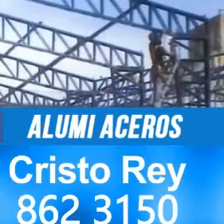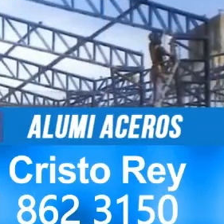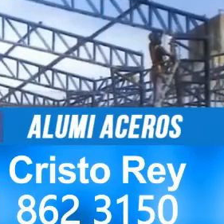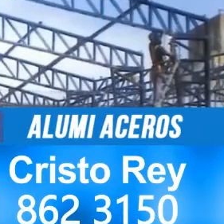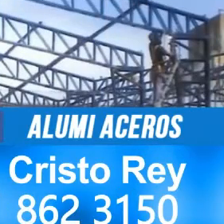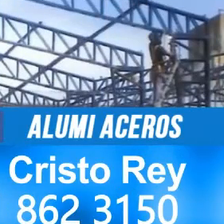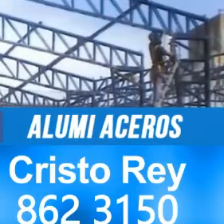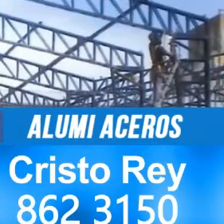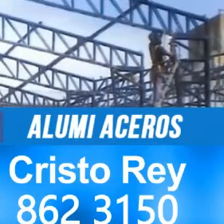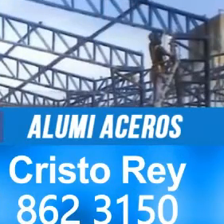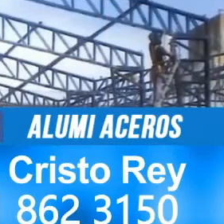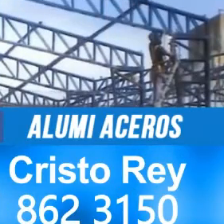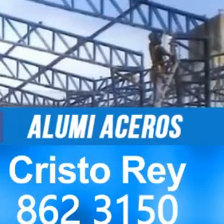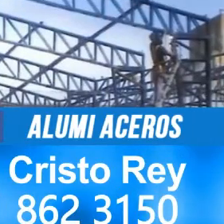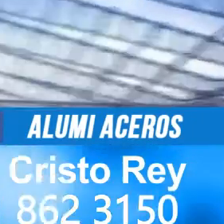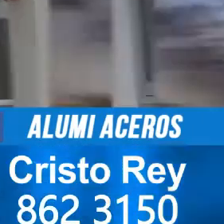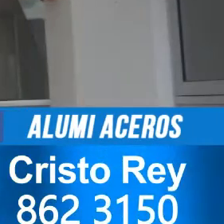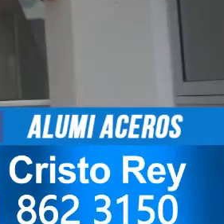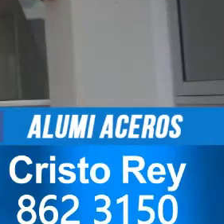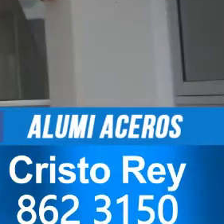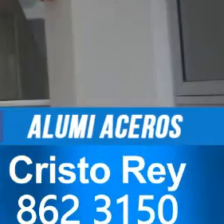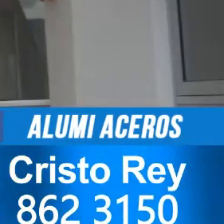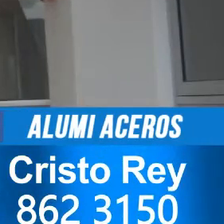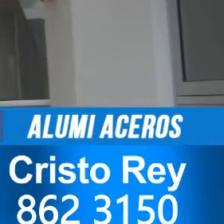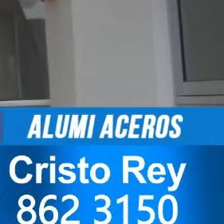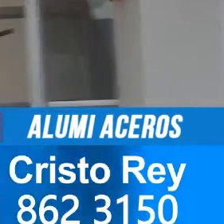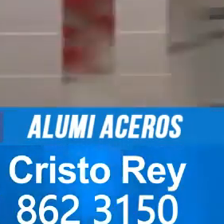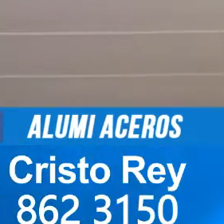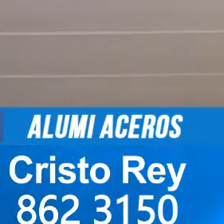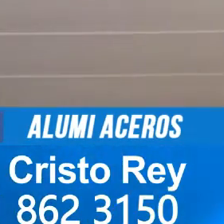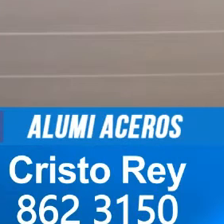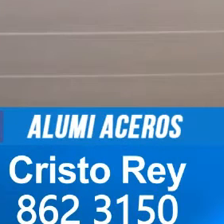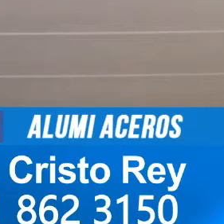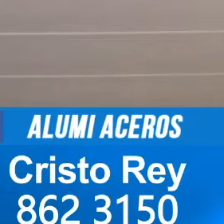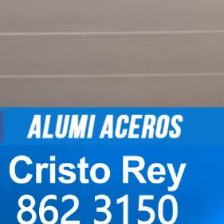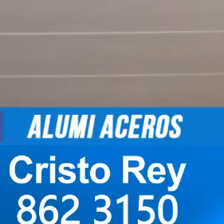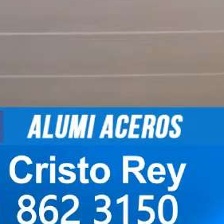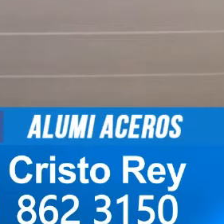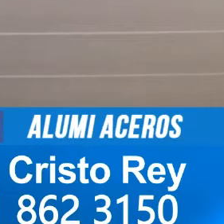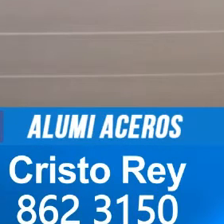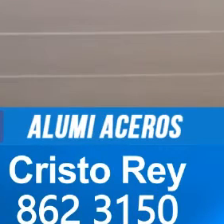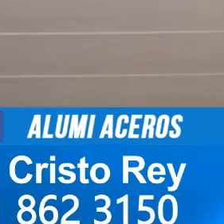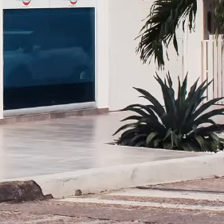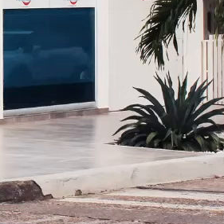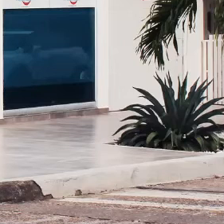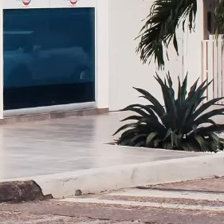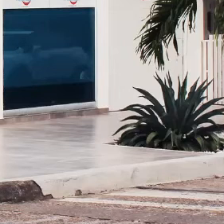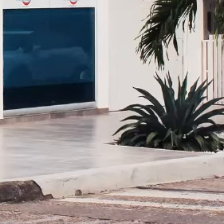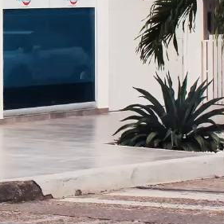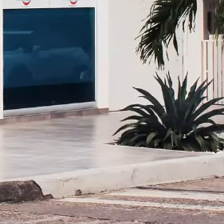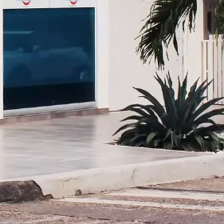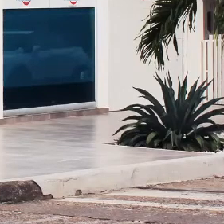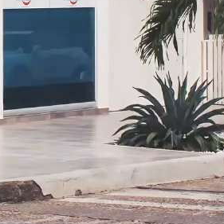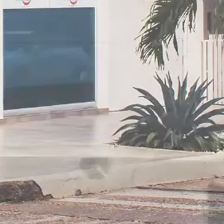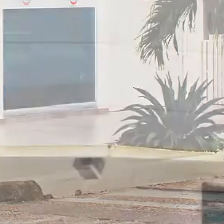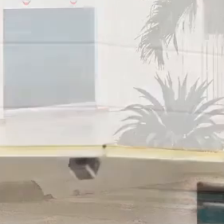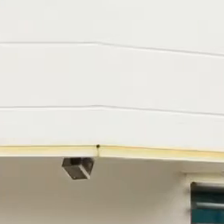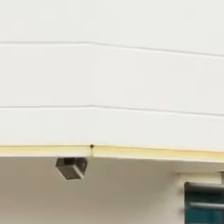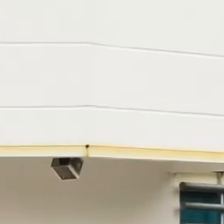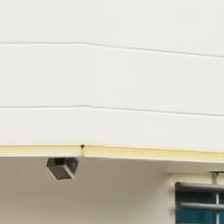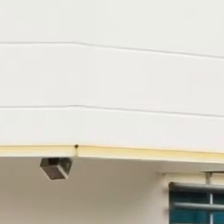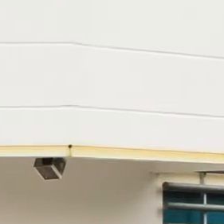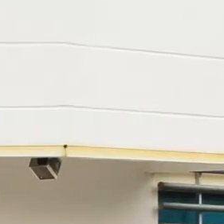15 años de experiencia en estructuras metálicas tomos en policarbonato y cielorrasos en pvc contáctenos en la clínica product and